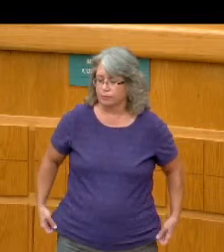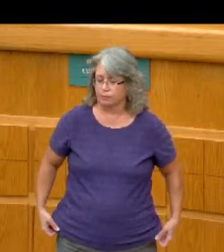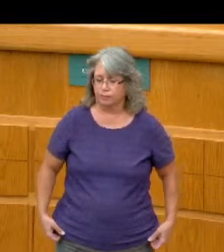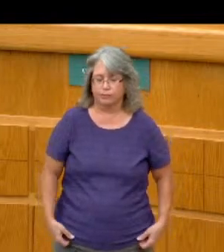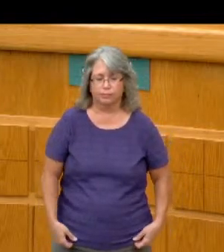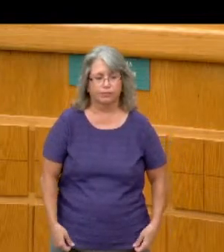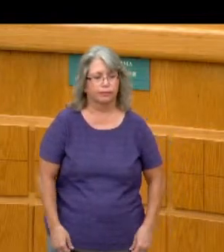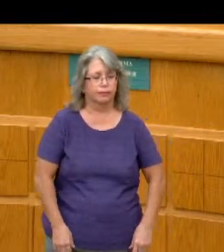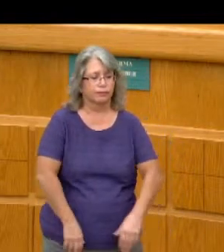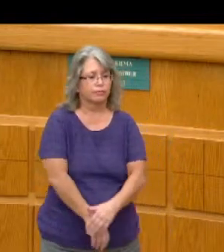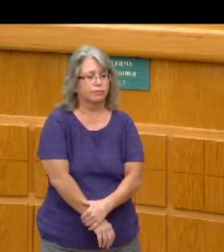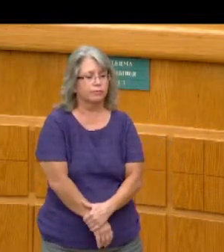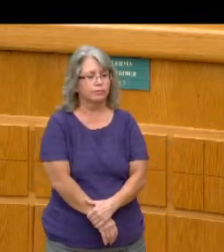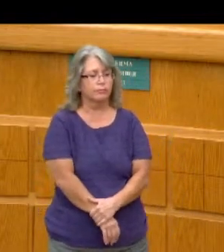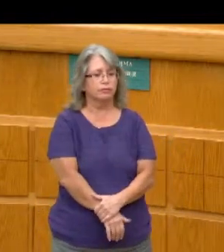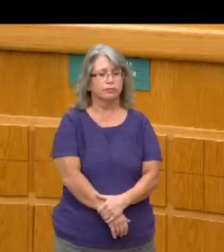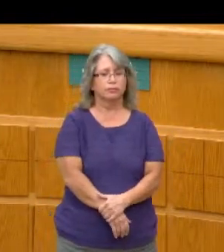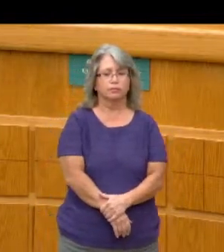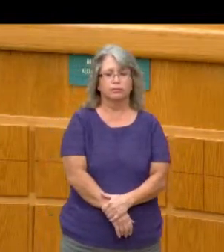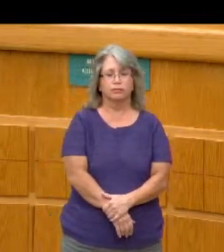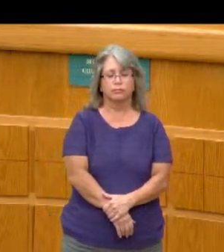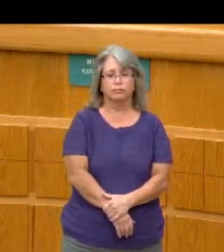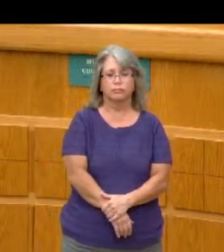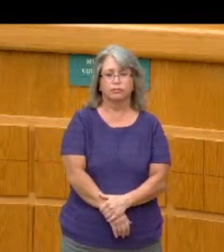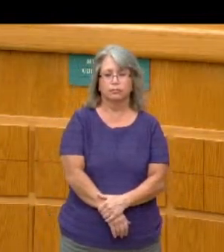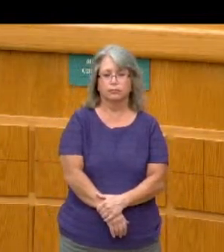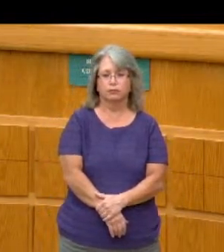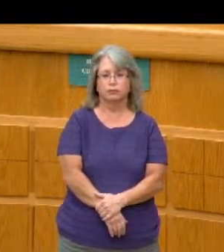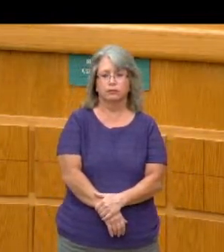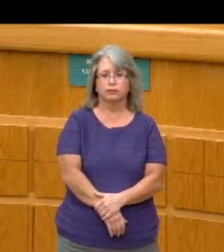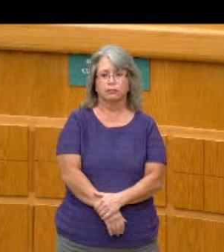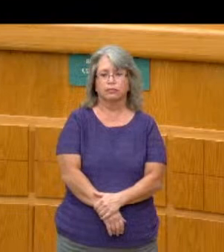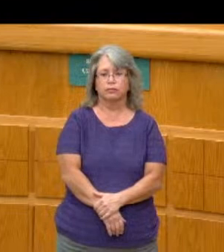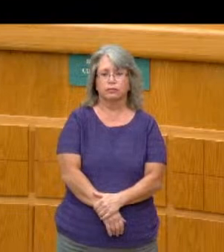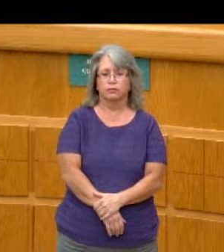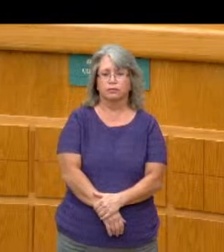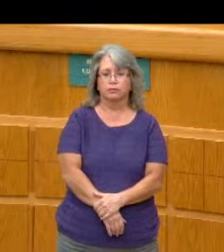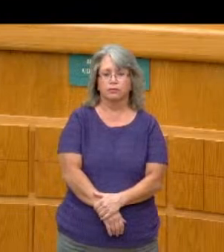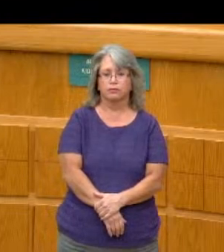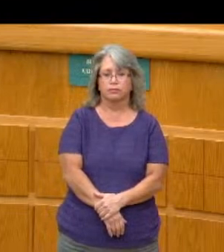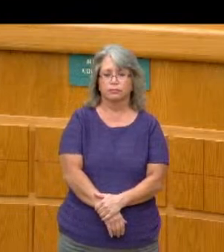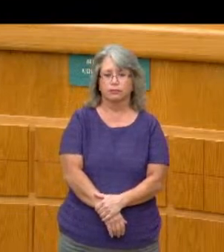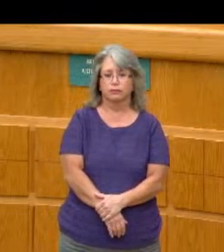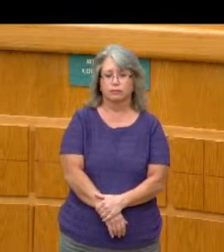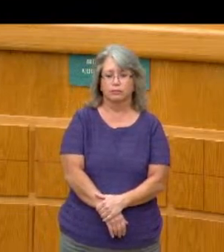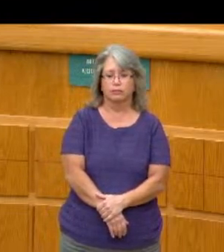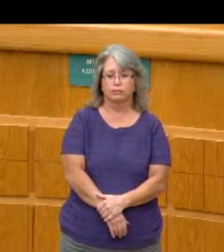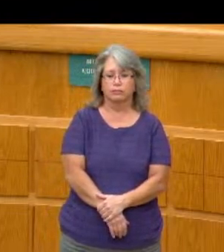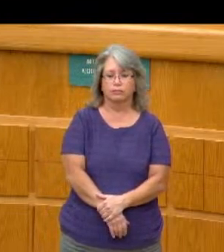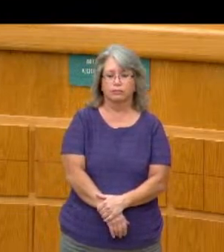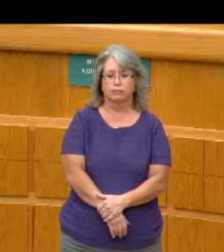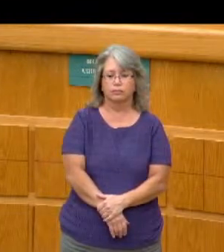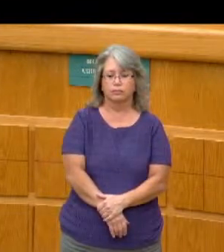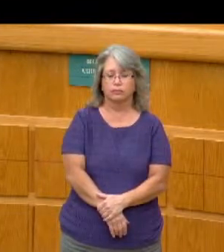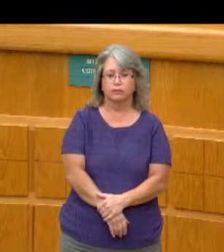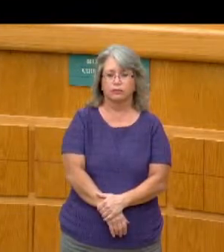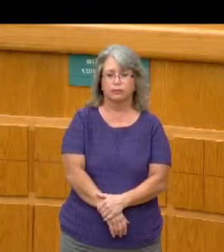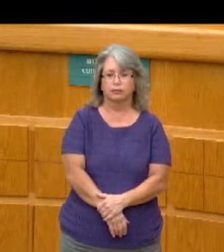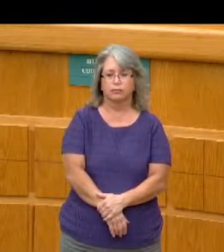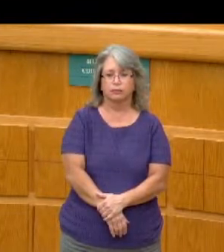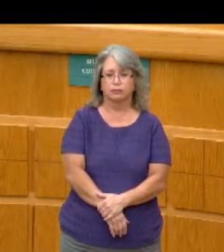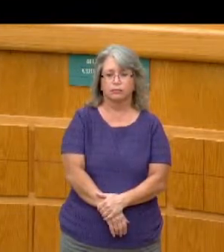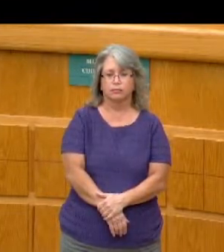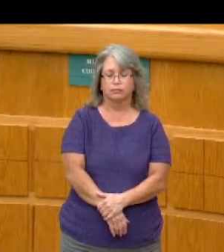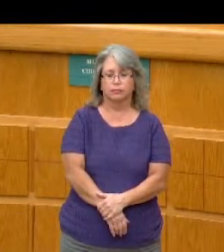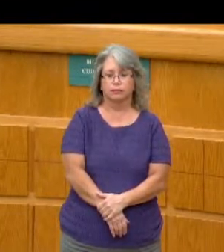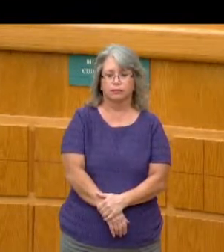continuar aumentando. Las recomendaciones para evitar contagios siguen siendo las mismas. Si cuenta con síntomas, se le pide aislarse, se le pide hacerse